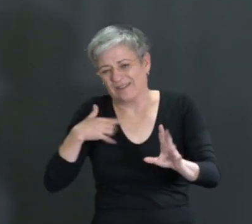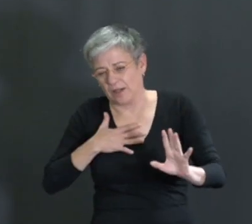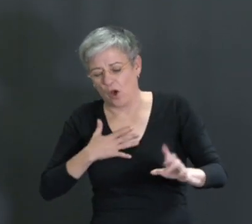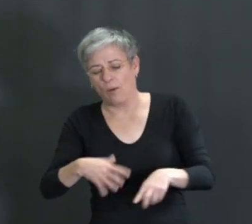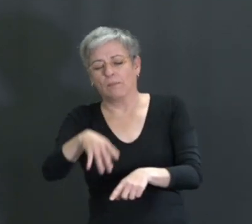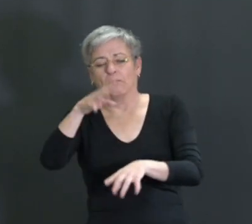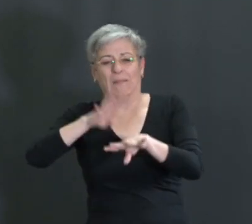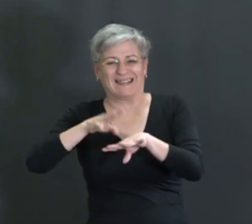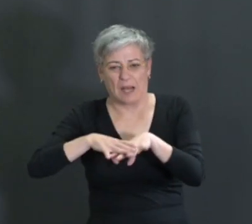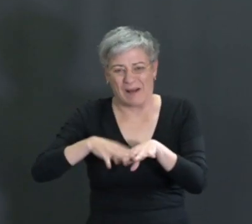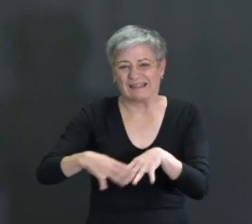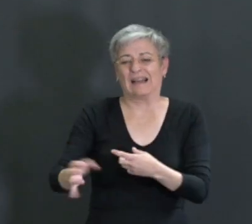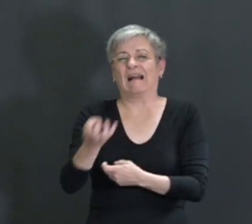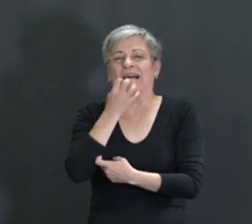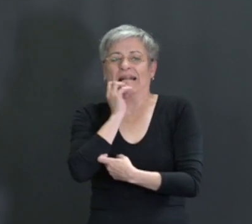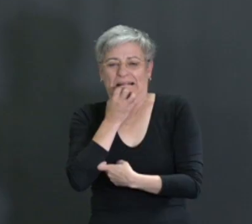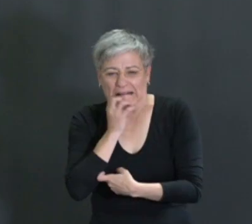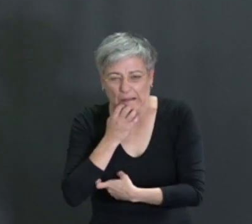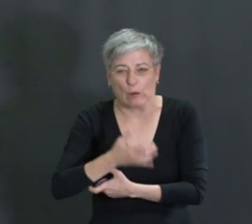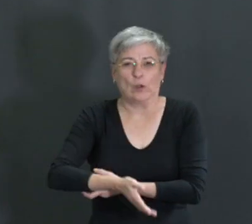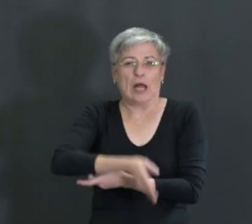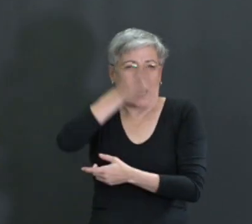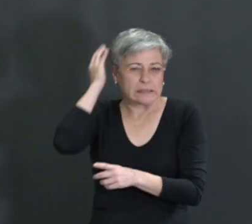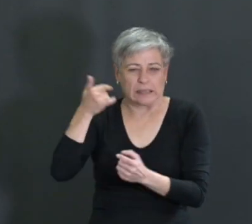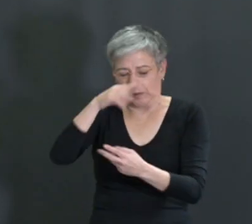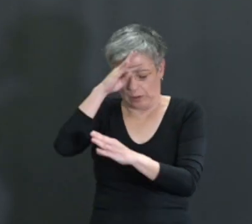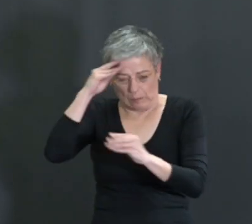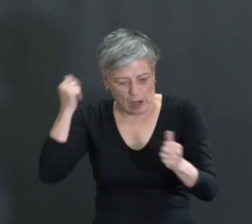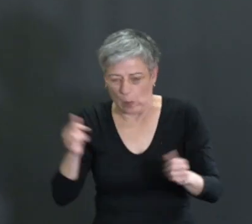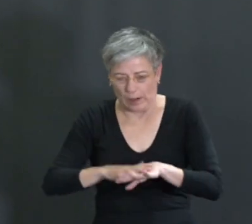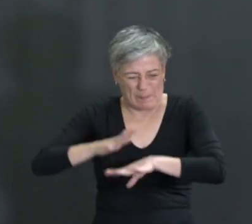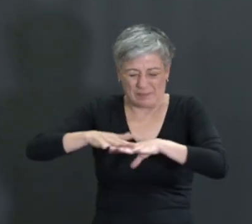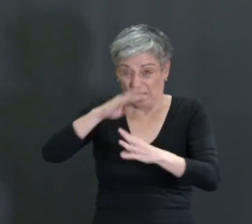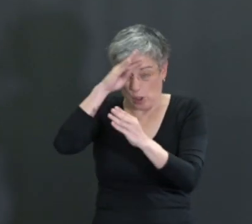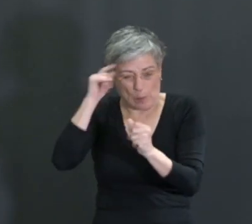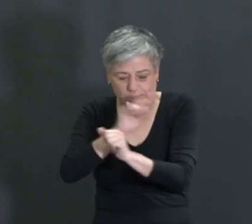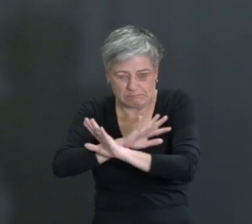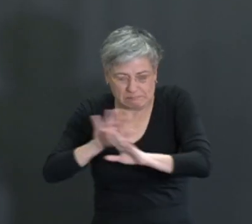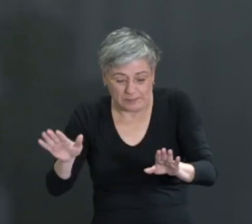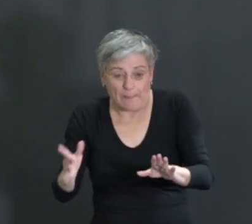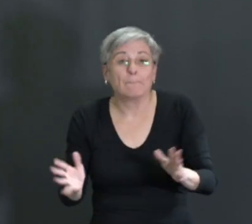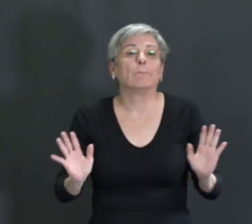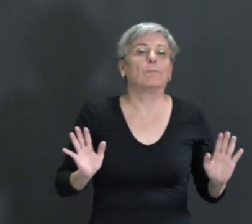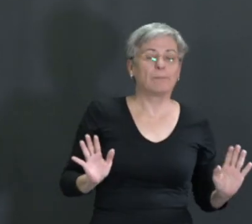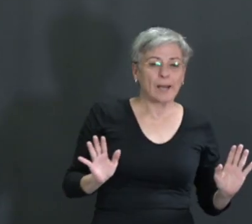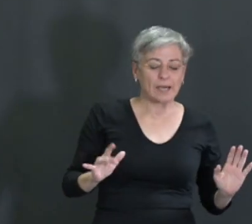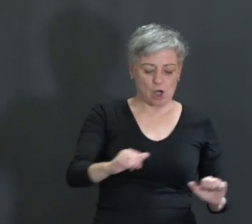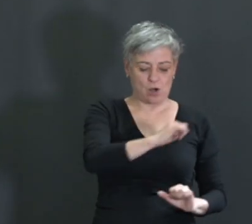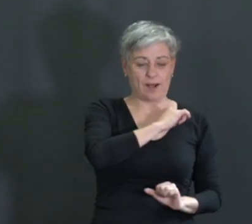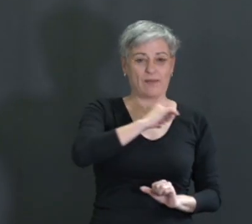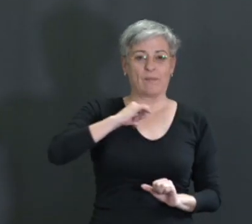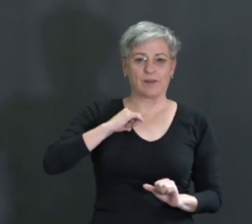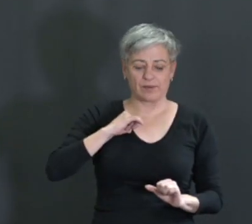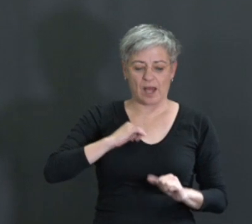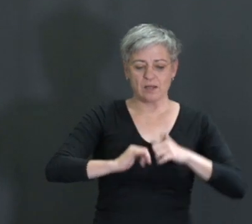de griego, no me acuerdo de nada, no sé hacer una raíz cuadrada, pero sin embargo, la independencia,